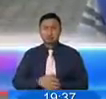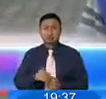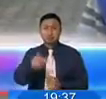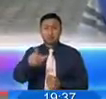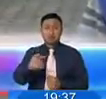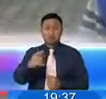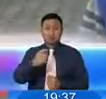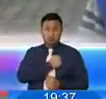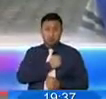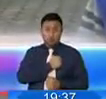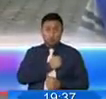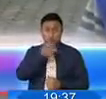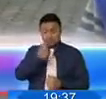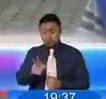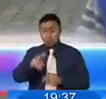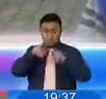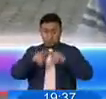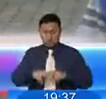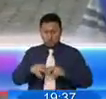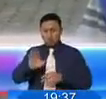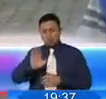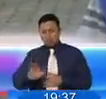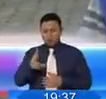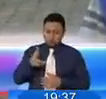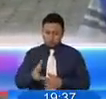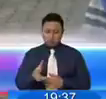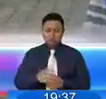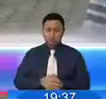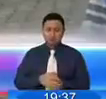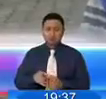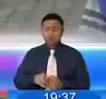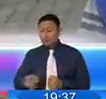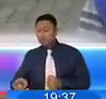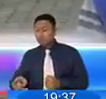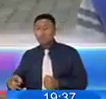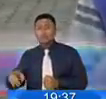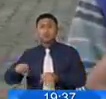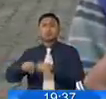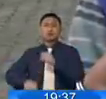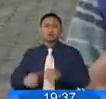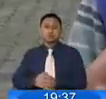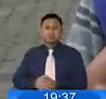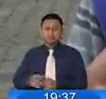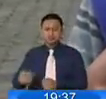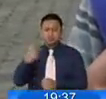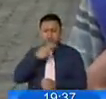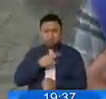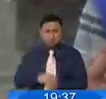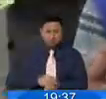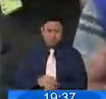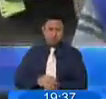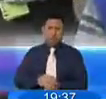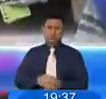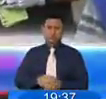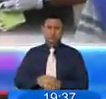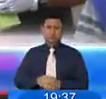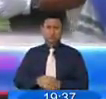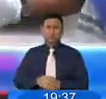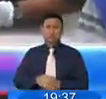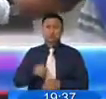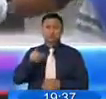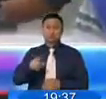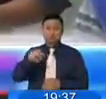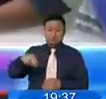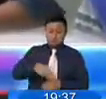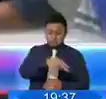del vehículo que está yendo a la revisión. Entonces indican que está quemado un foco, le mienten porque en realidad no están quemados los focos. Una vez que el cliente se bajó